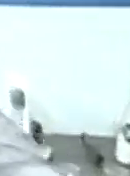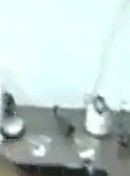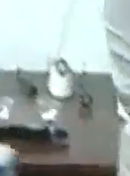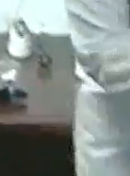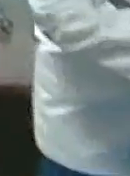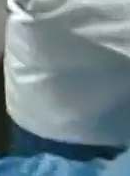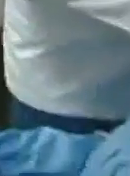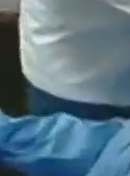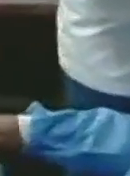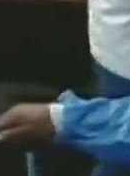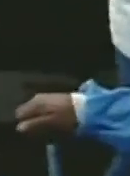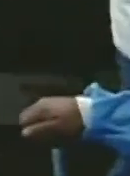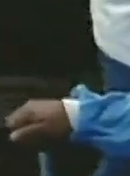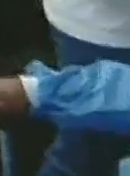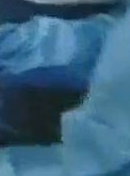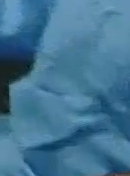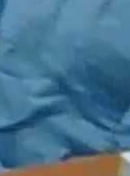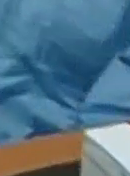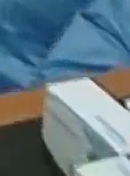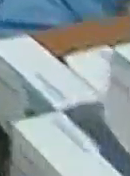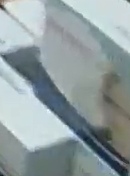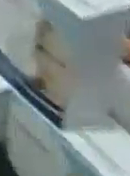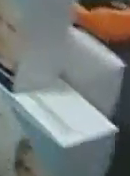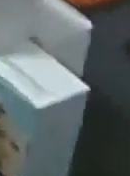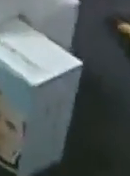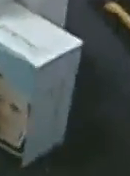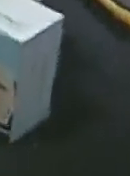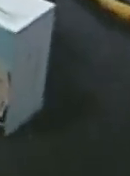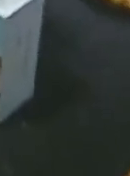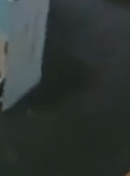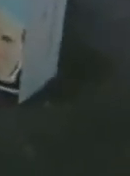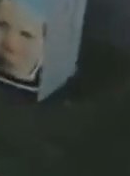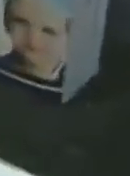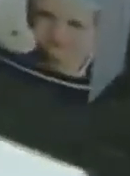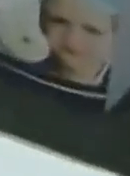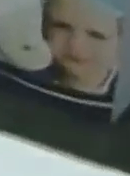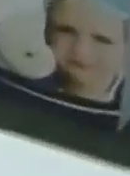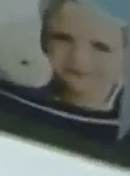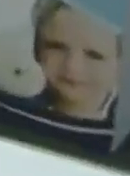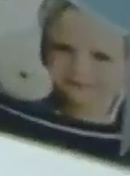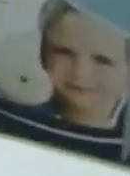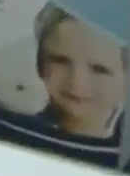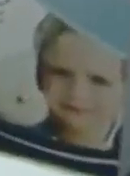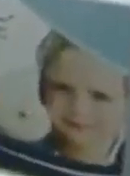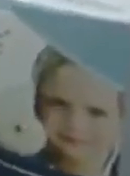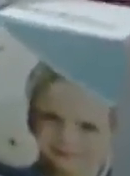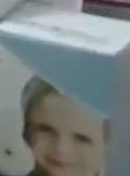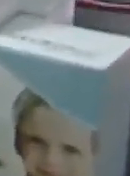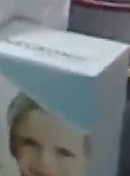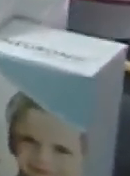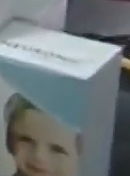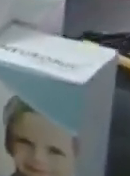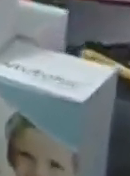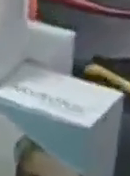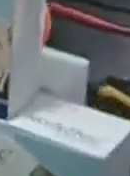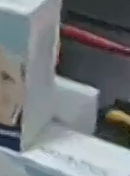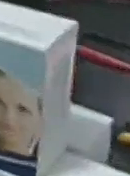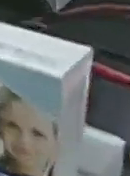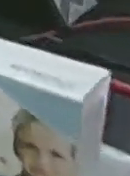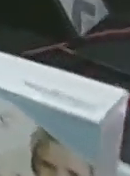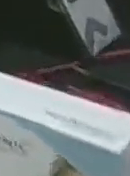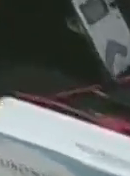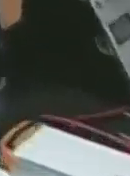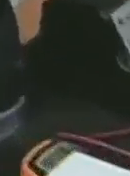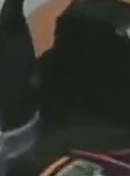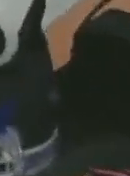360. Decirle, presidente, que bueno, a nosotros, como usted lo ha dicho, nos caracteriza la humanización, pero es importante